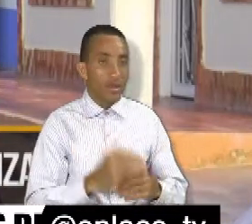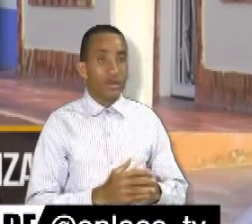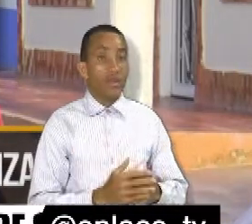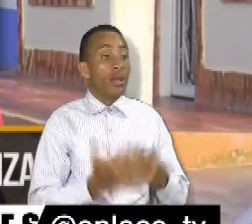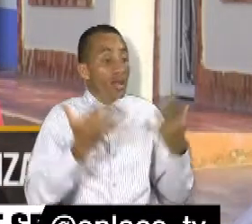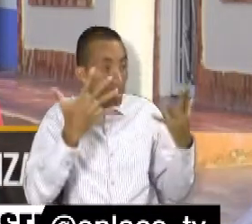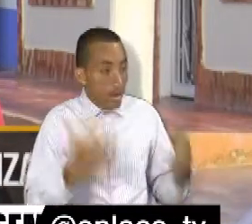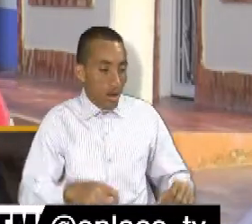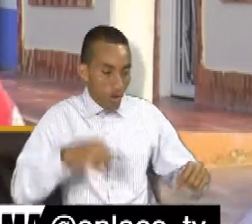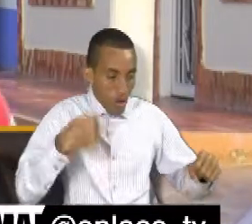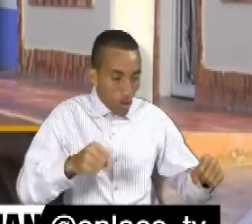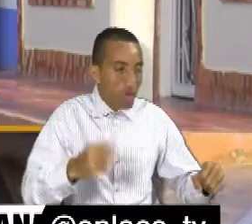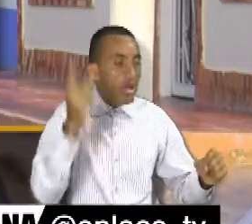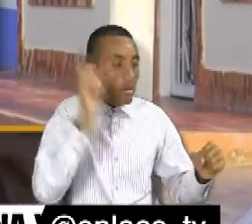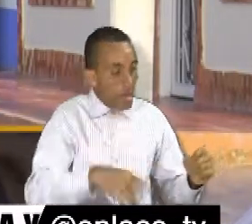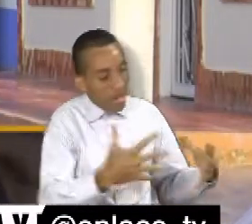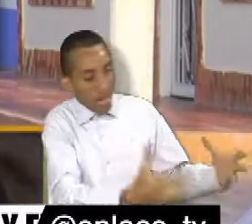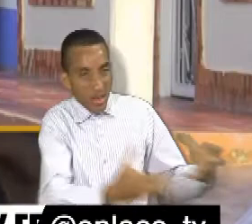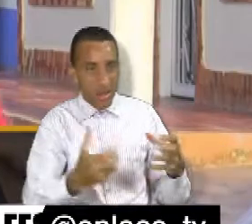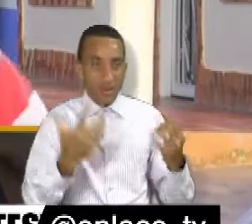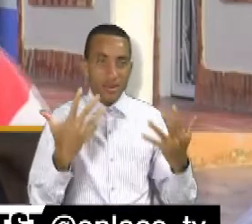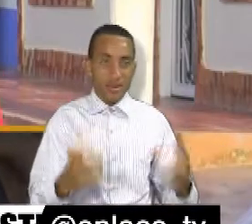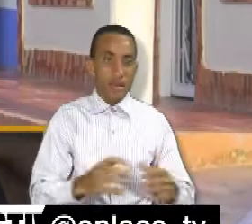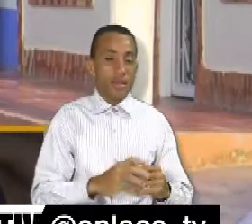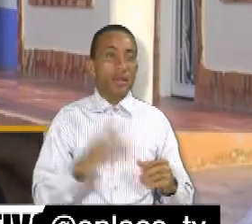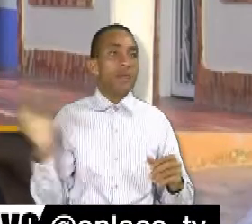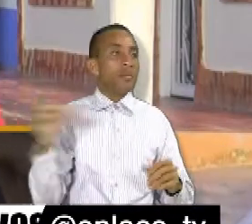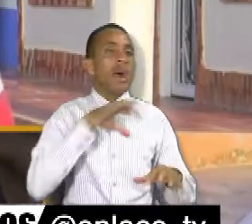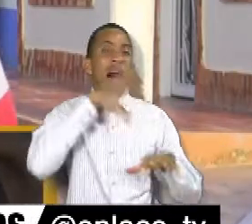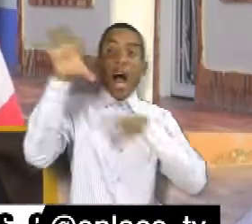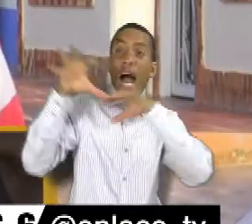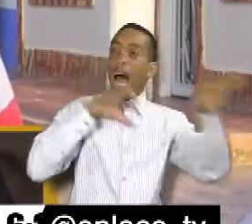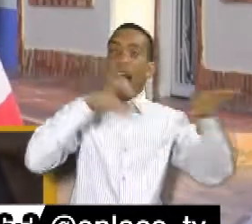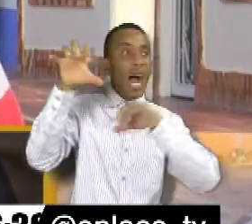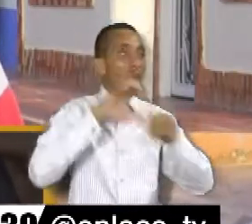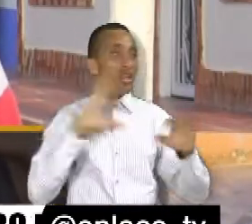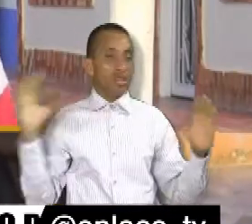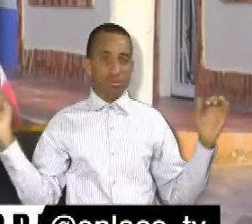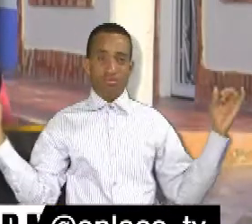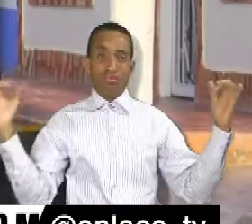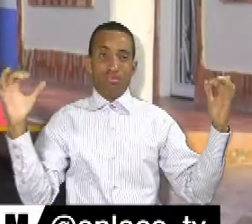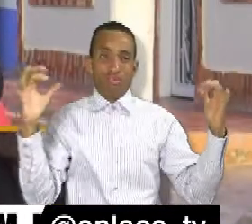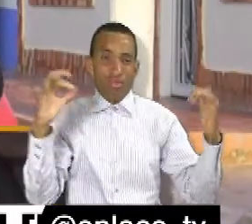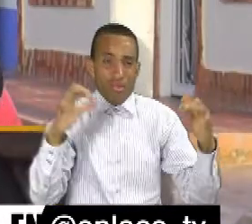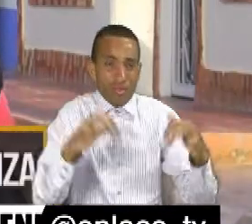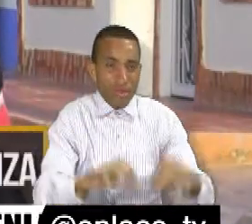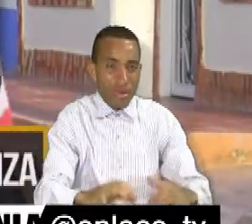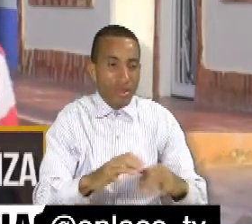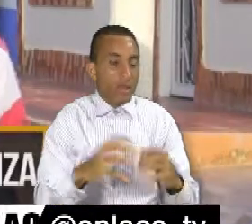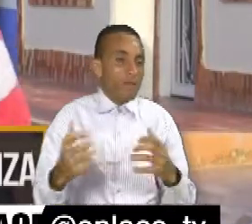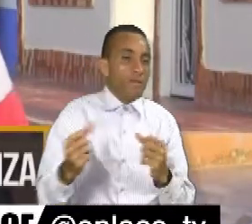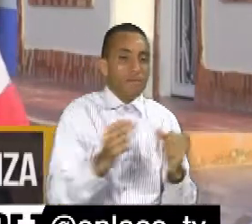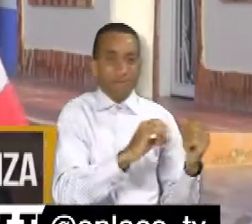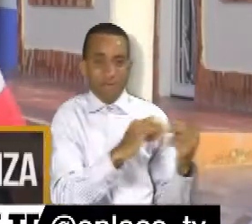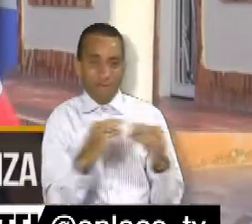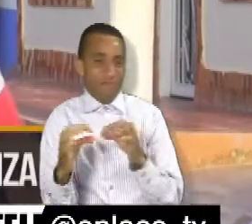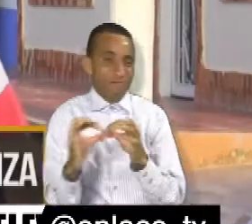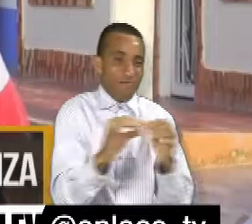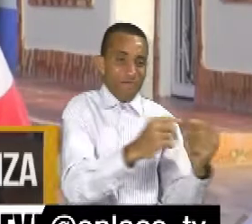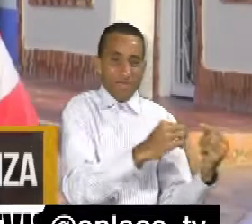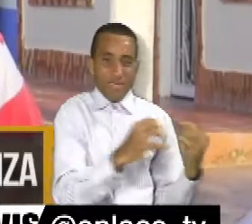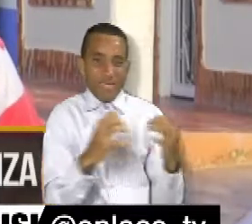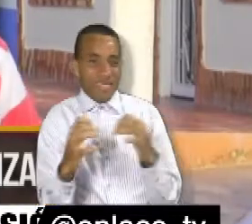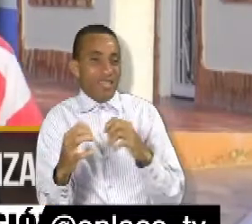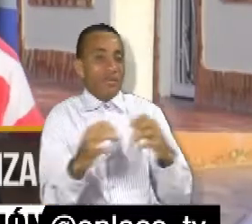moto, y en eso, en el que las personas empezaron a gritar, pues salieron los vecinos a auxiliarlos en ese forcejeo, en el que el hermano de